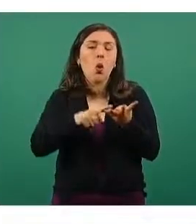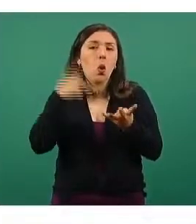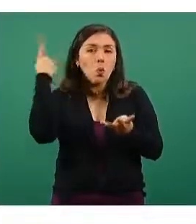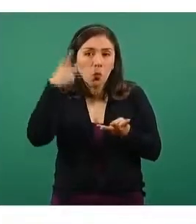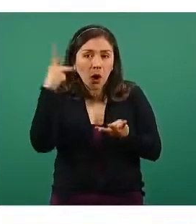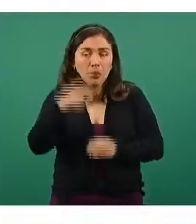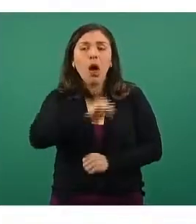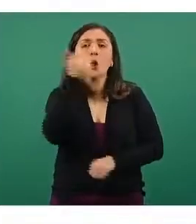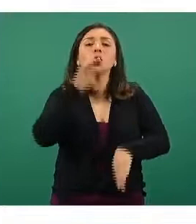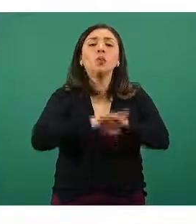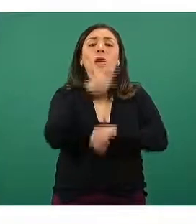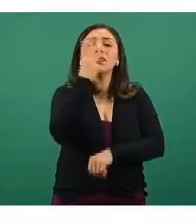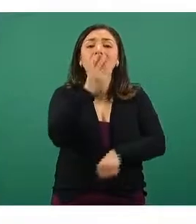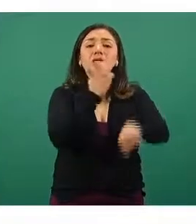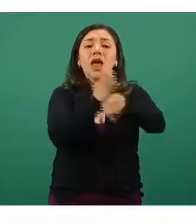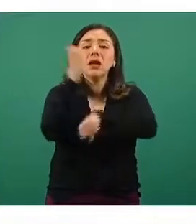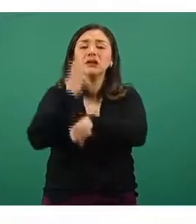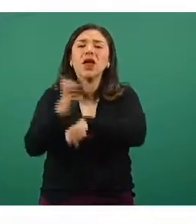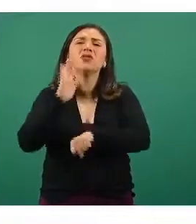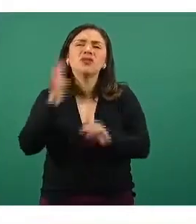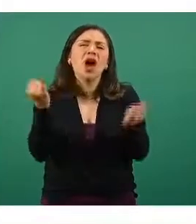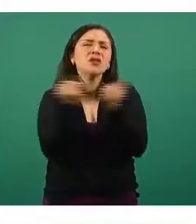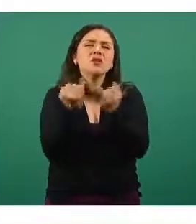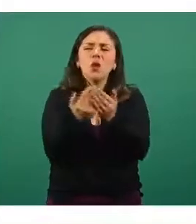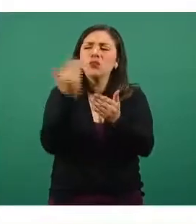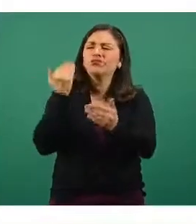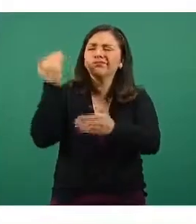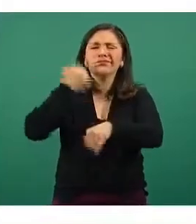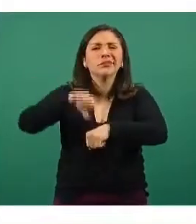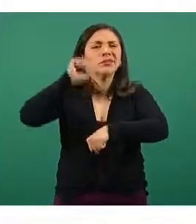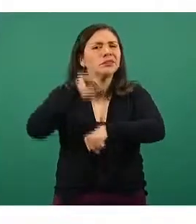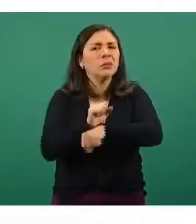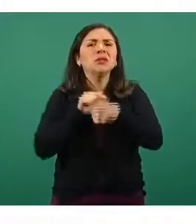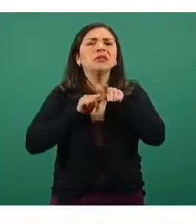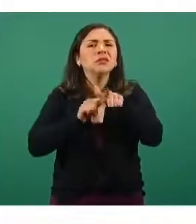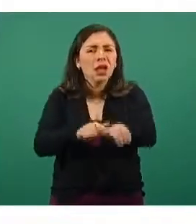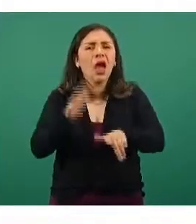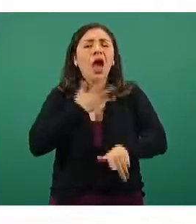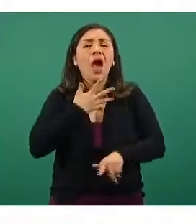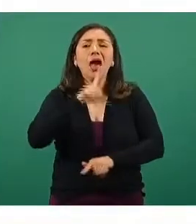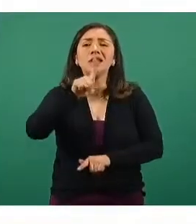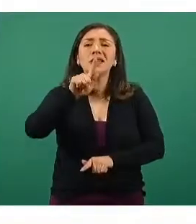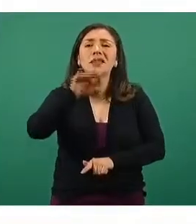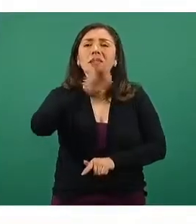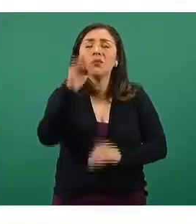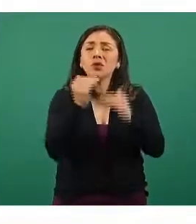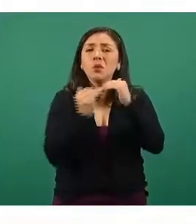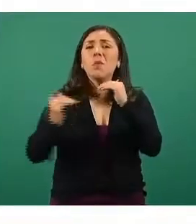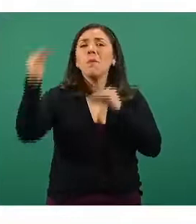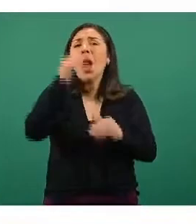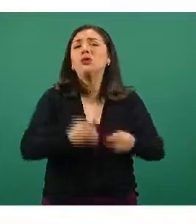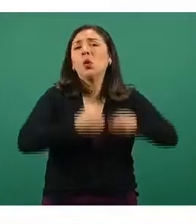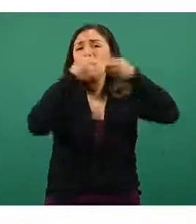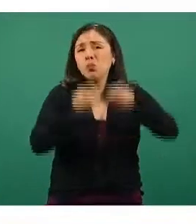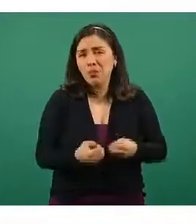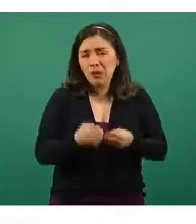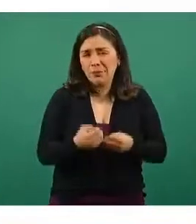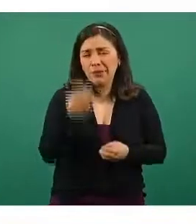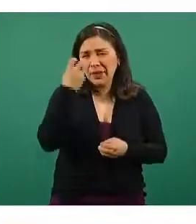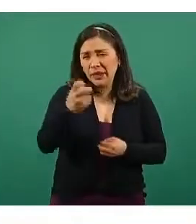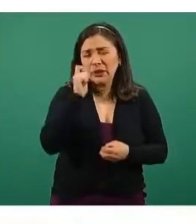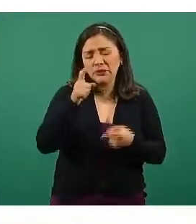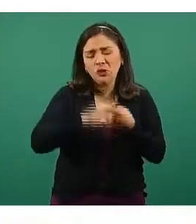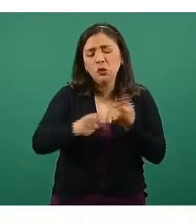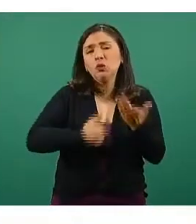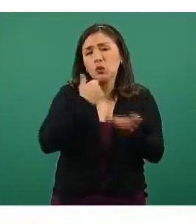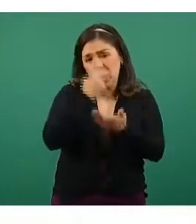son las 3 entidades que ya tienen varias semanas estando en este grupo de más de 70% de ocupación, como es la Ciudad